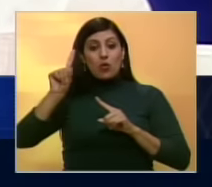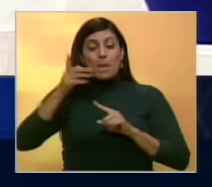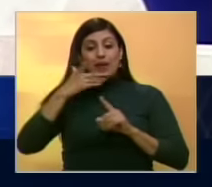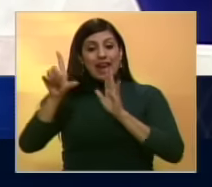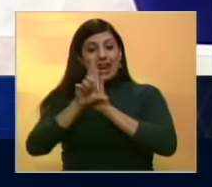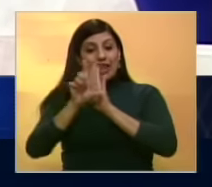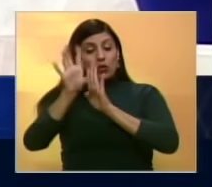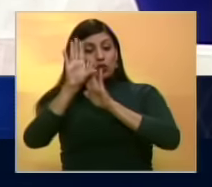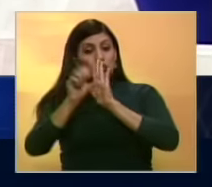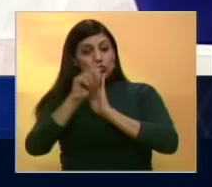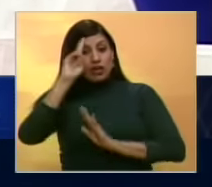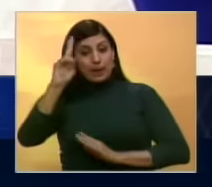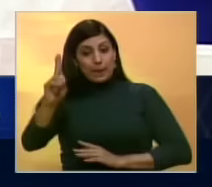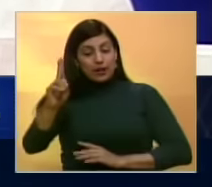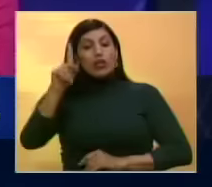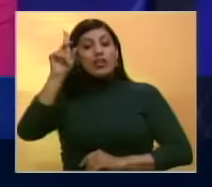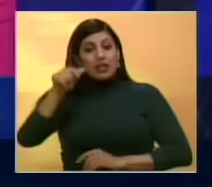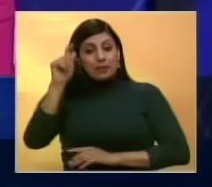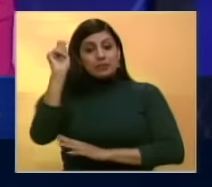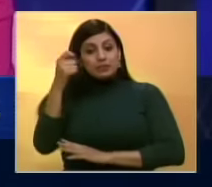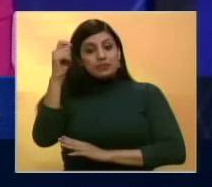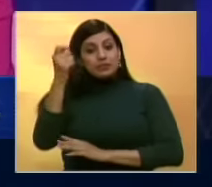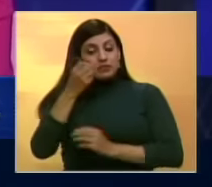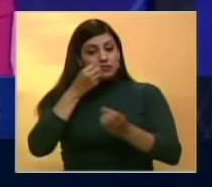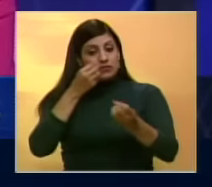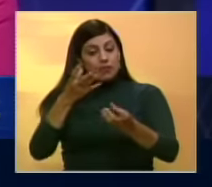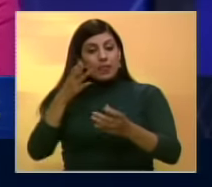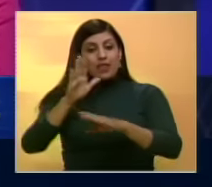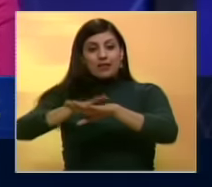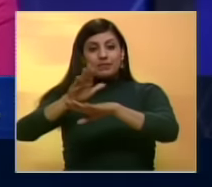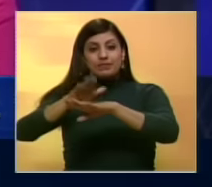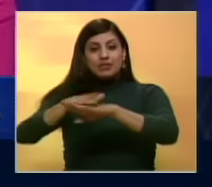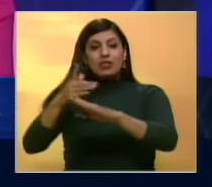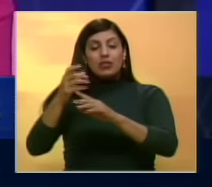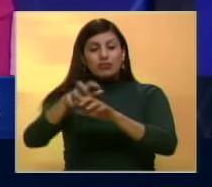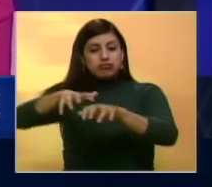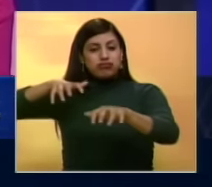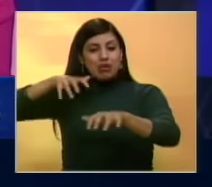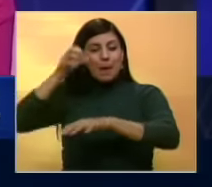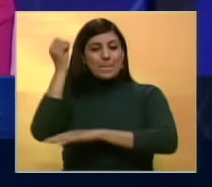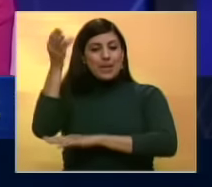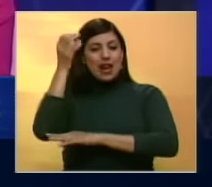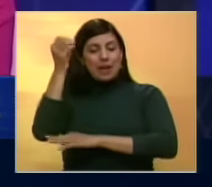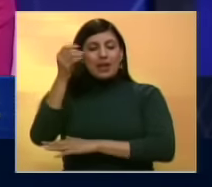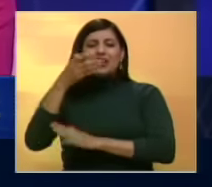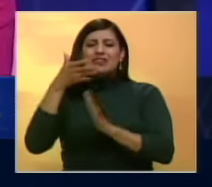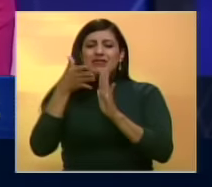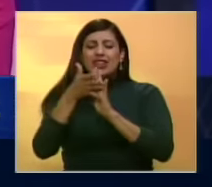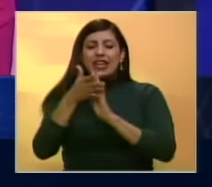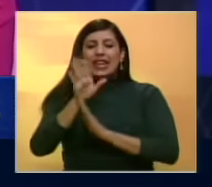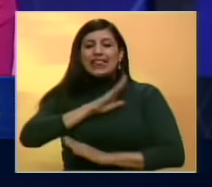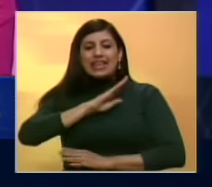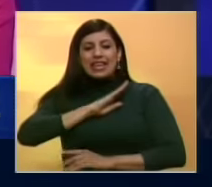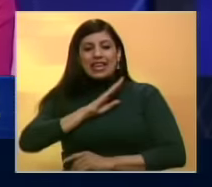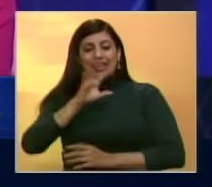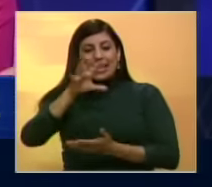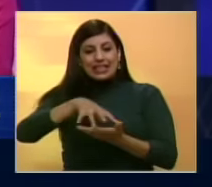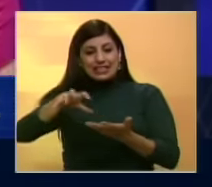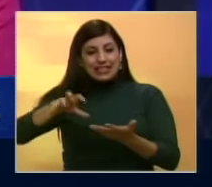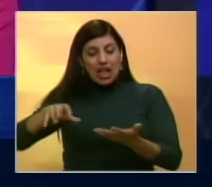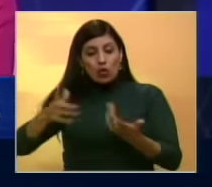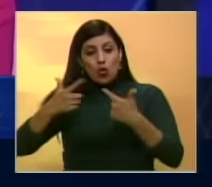leyes y de la Constitución Asimismo el diputado sostuvo que la solicitud que hizo la mayoría parlamentaria acerca del levantamiento de los estados de